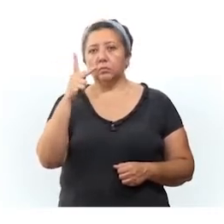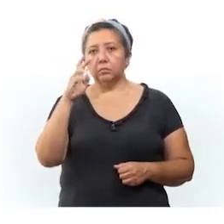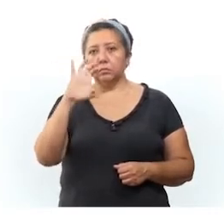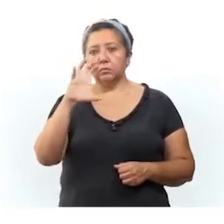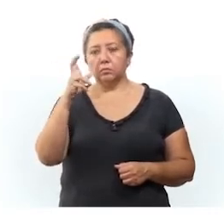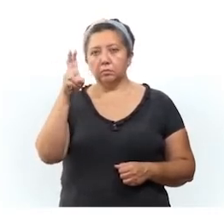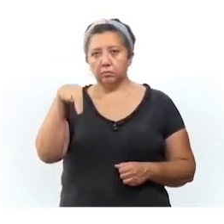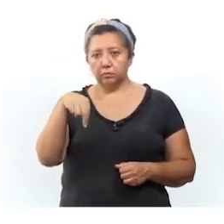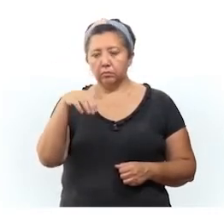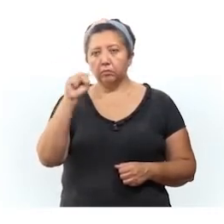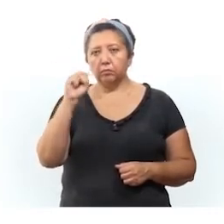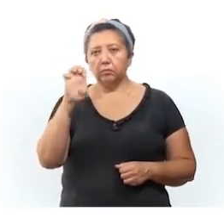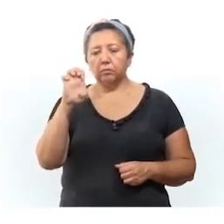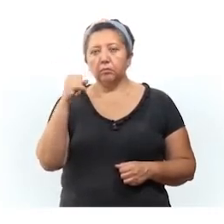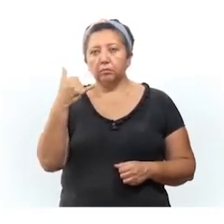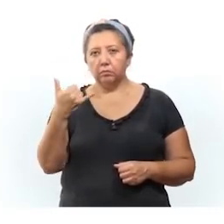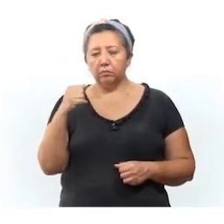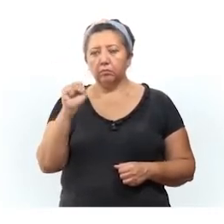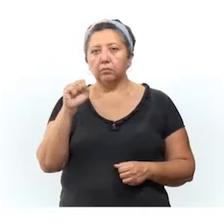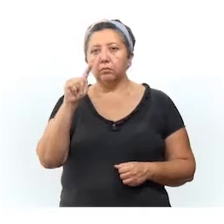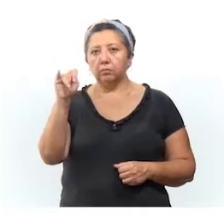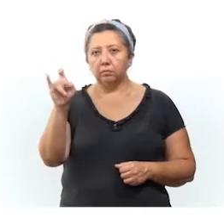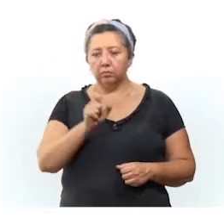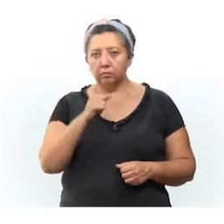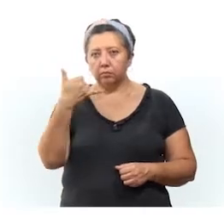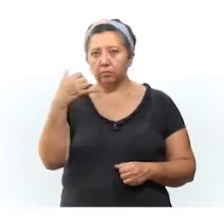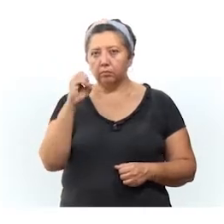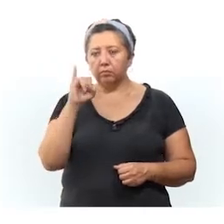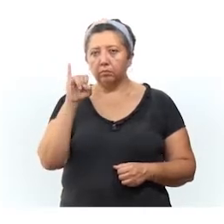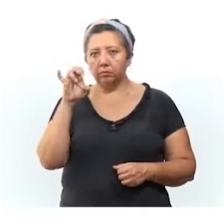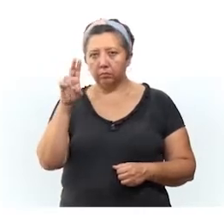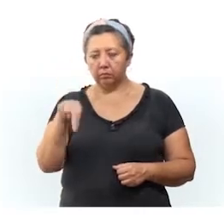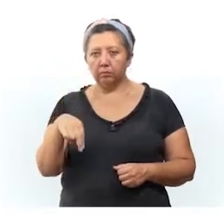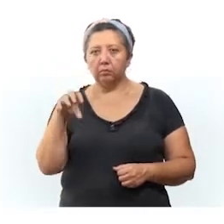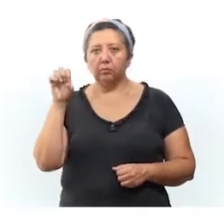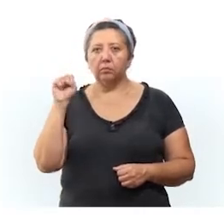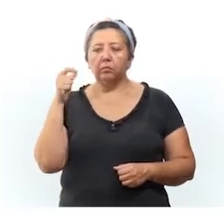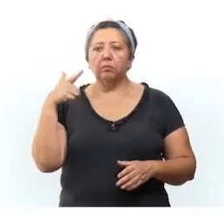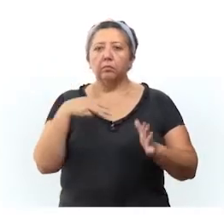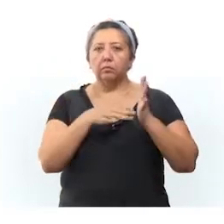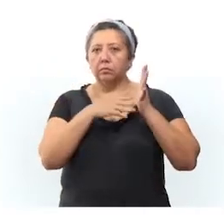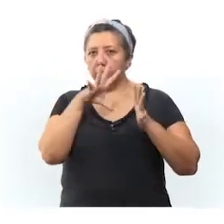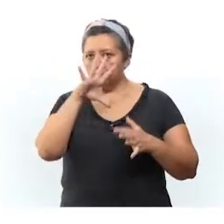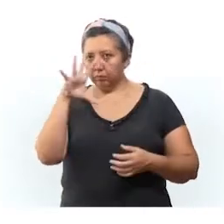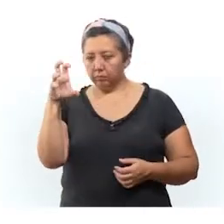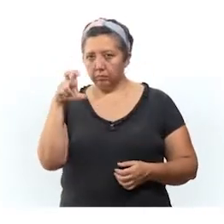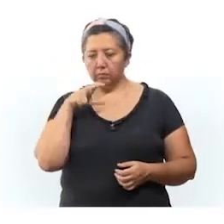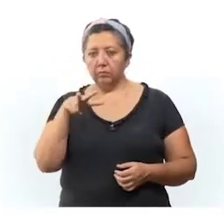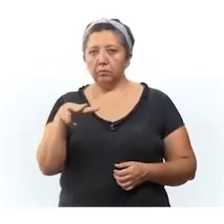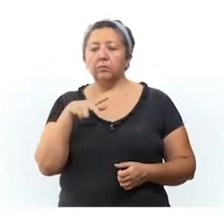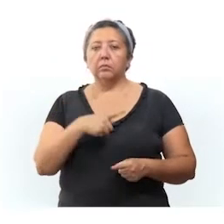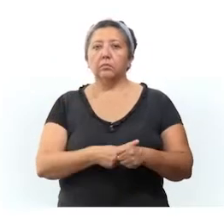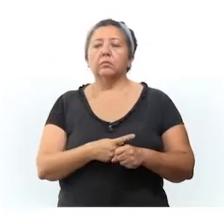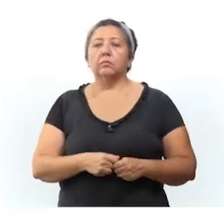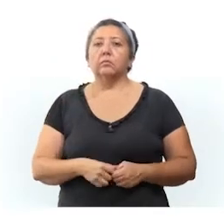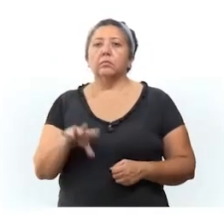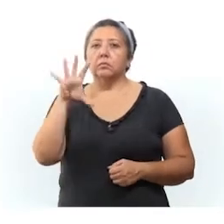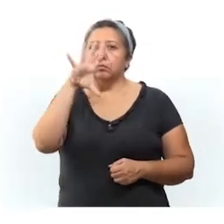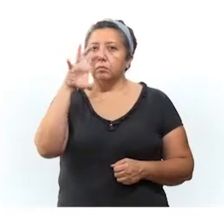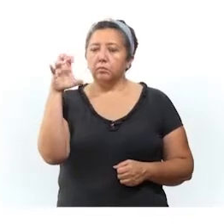Peto, Zacalum, Ceyé, Tixpehual y Yobaín. De los 67.518 casos